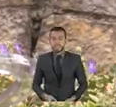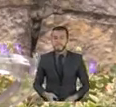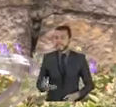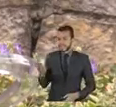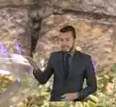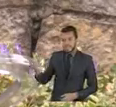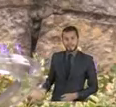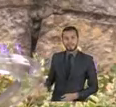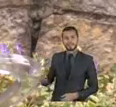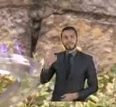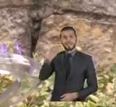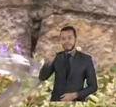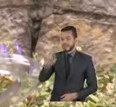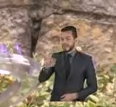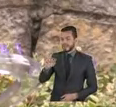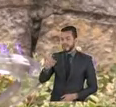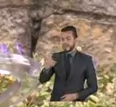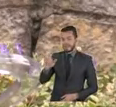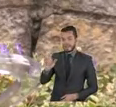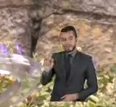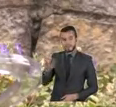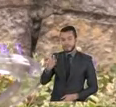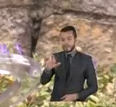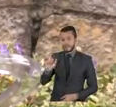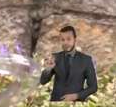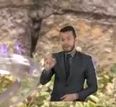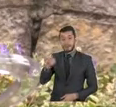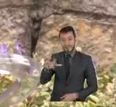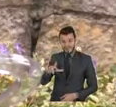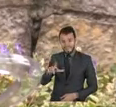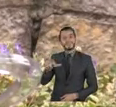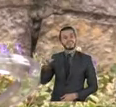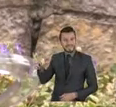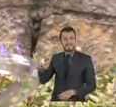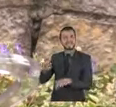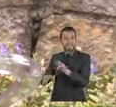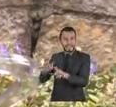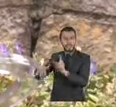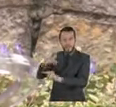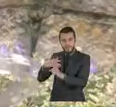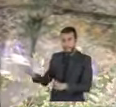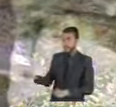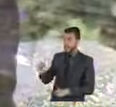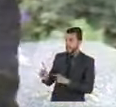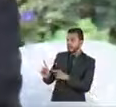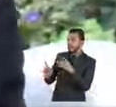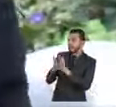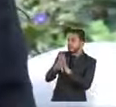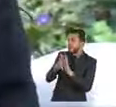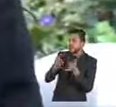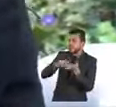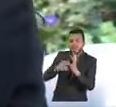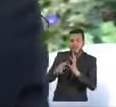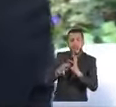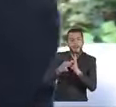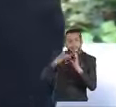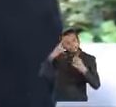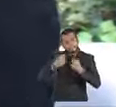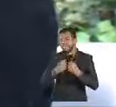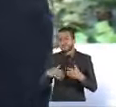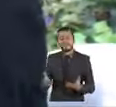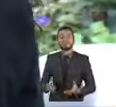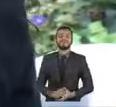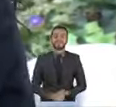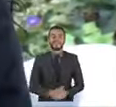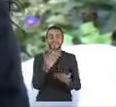Nadia Rangel, para presentarnos en qué consiste esta alianza. Bueno, muy buenos días a todos, bienvenidos a la Alianza